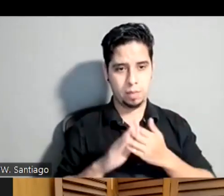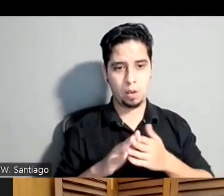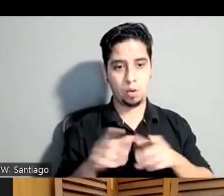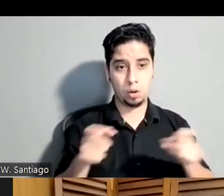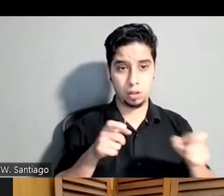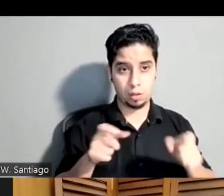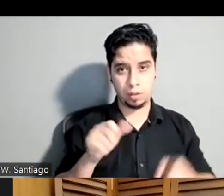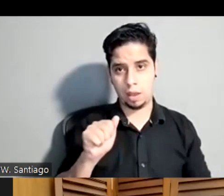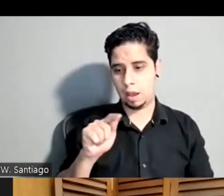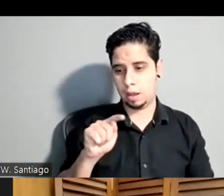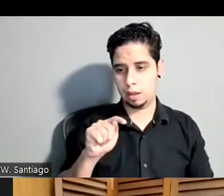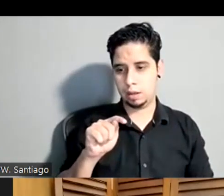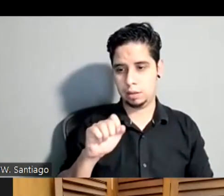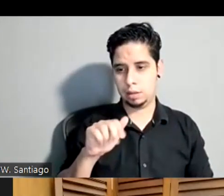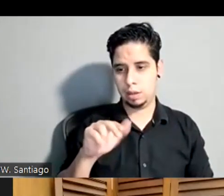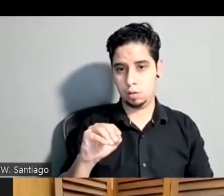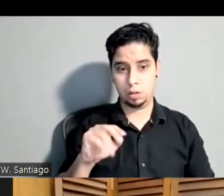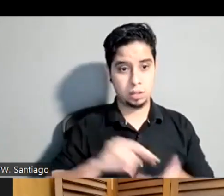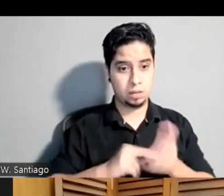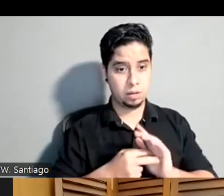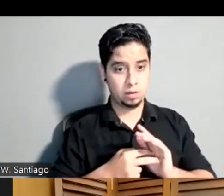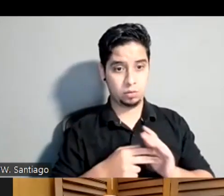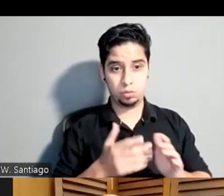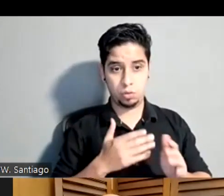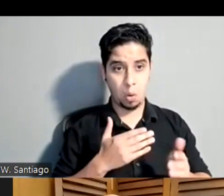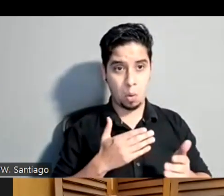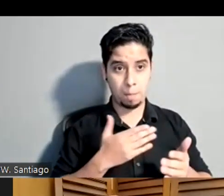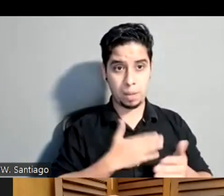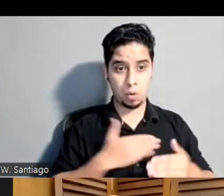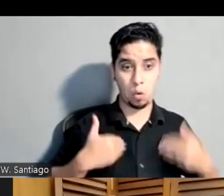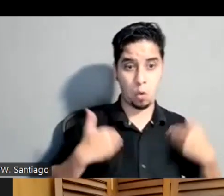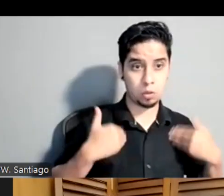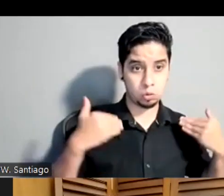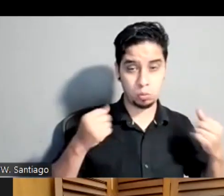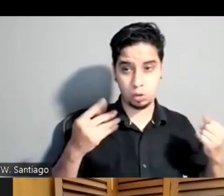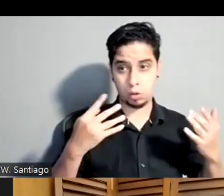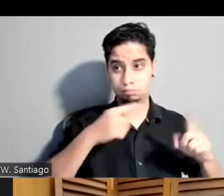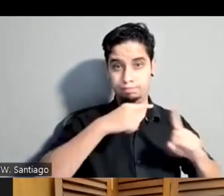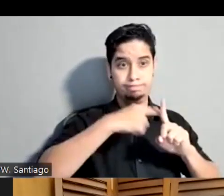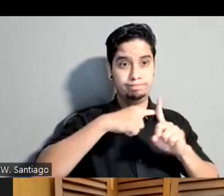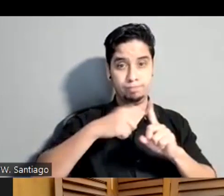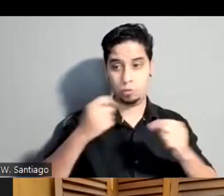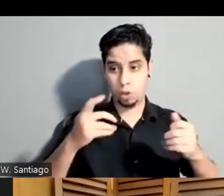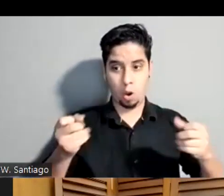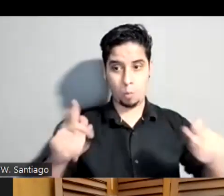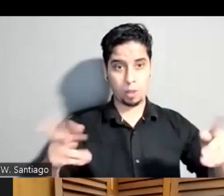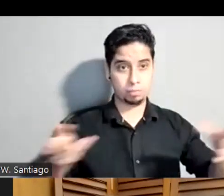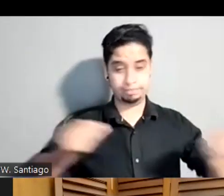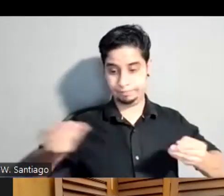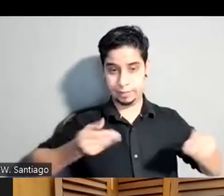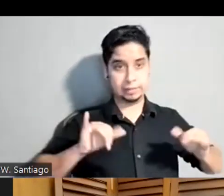Ateneo. O sea que yo estaba en un momento dado de mi juventud, ¿verdad?, que me estaban llegando las oportunidades